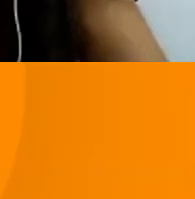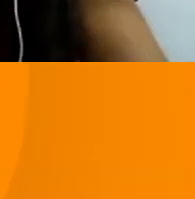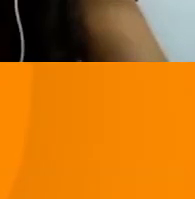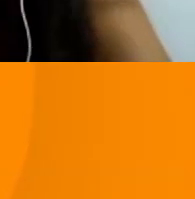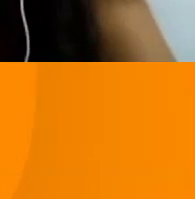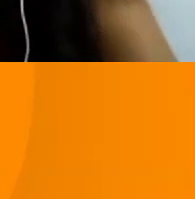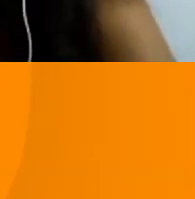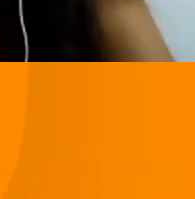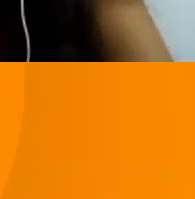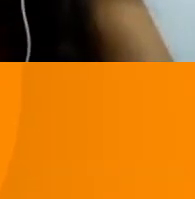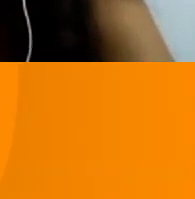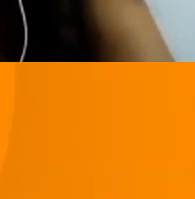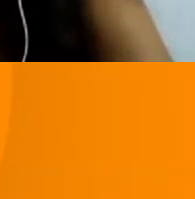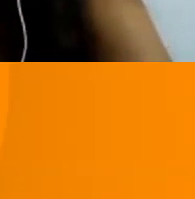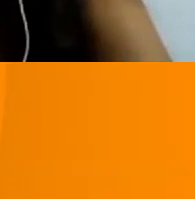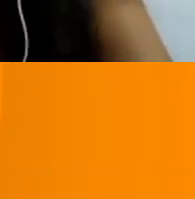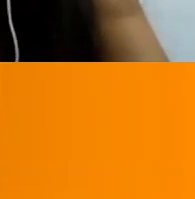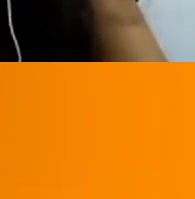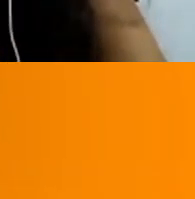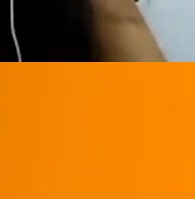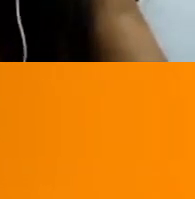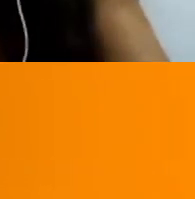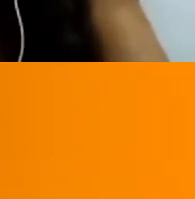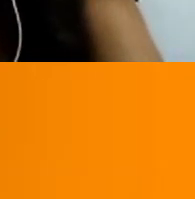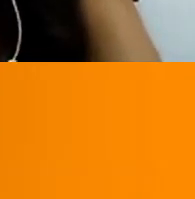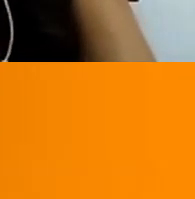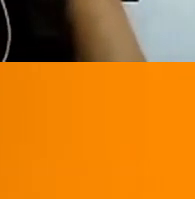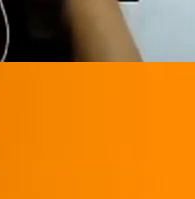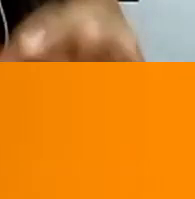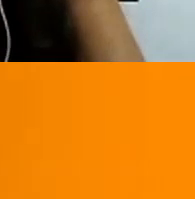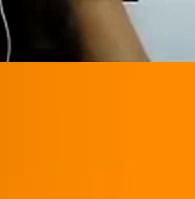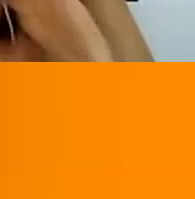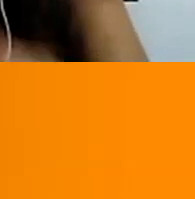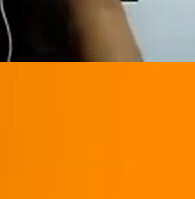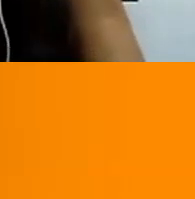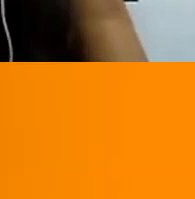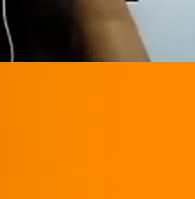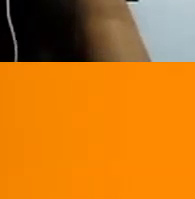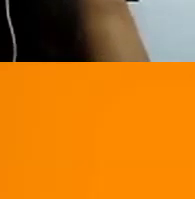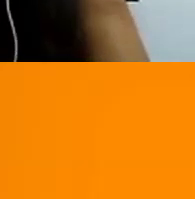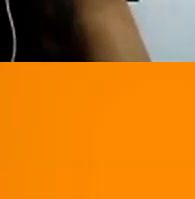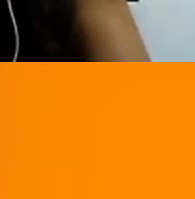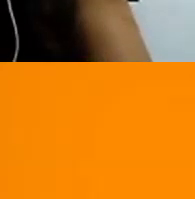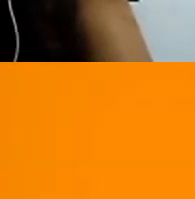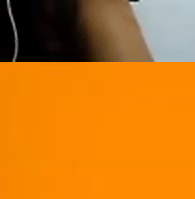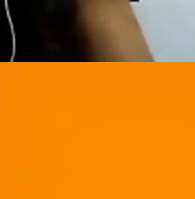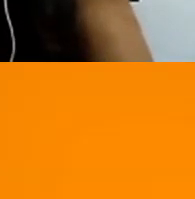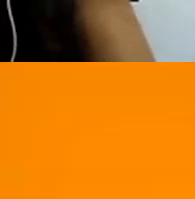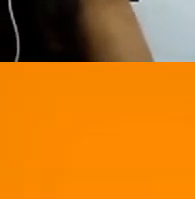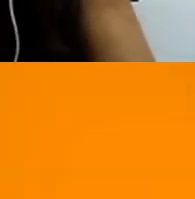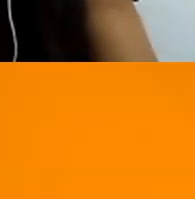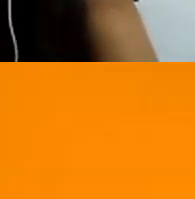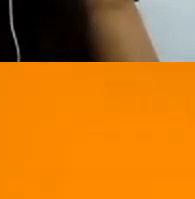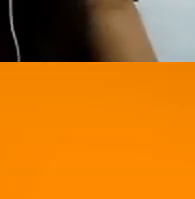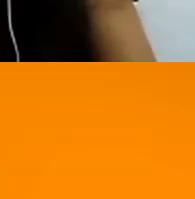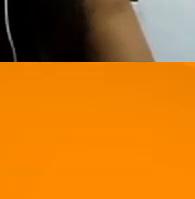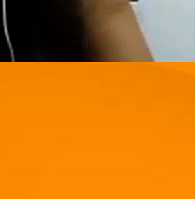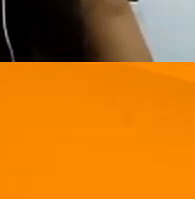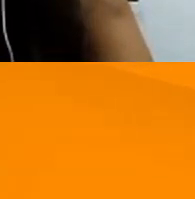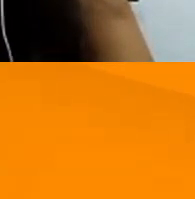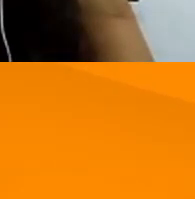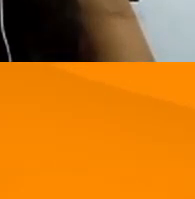te Ajá. hace feliz cocinar, hacer preparaciones, pues cocina. Entonces, dedicar cada tiempo a aquello que te haga